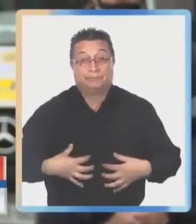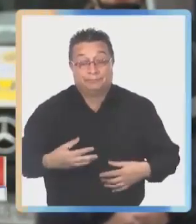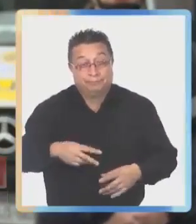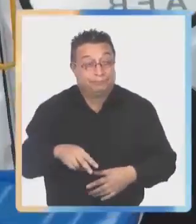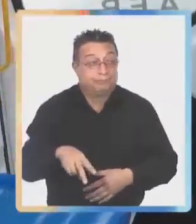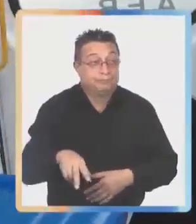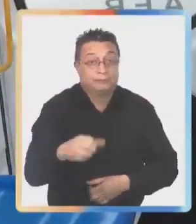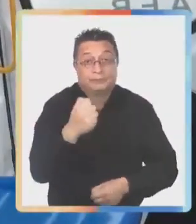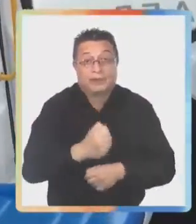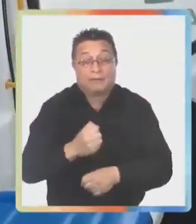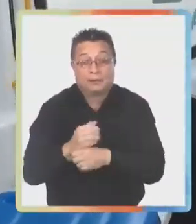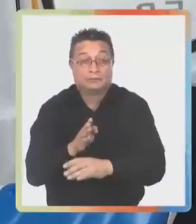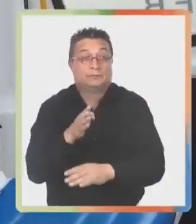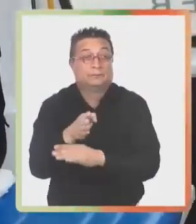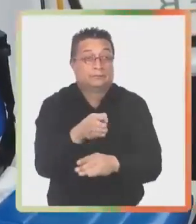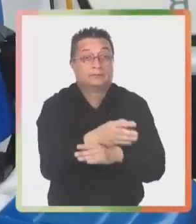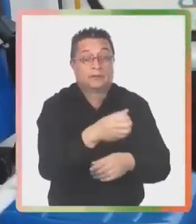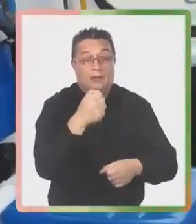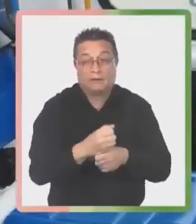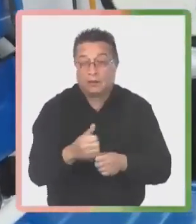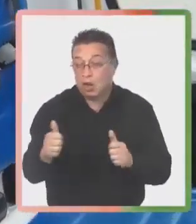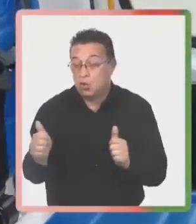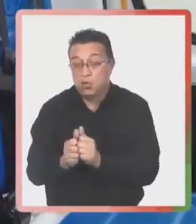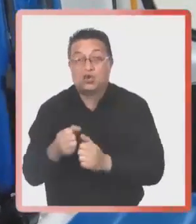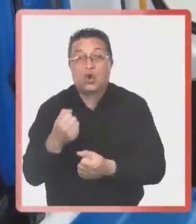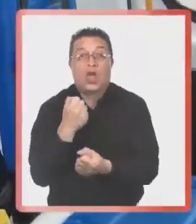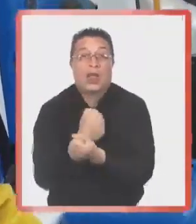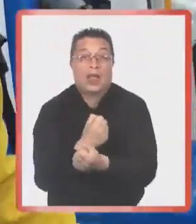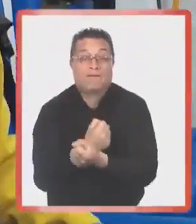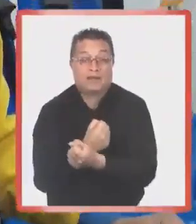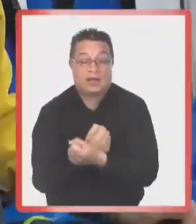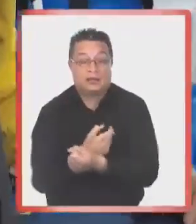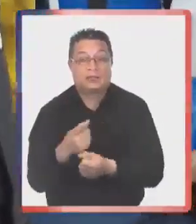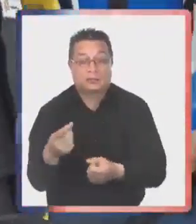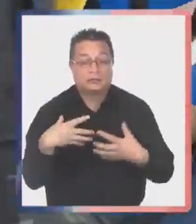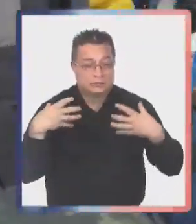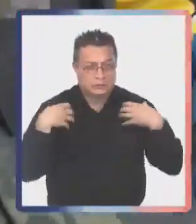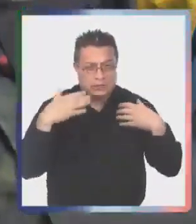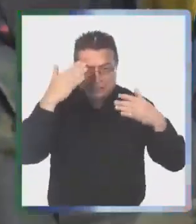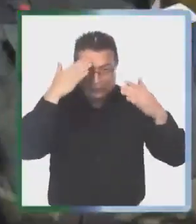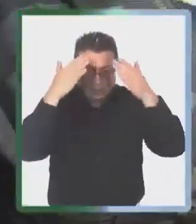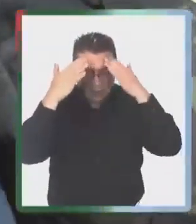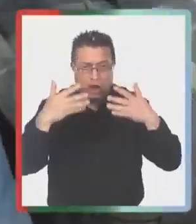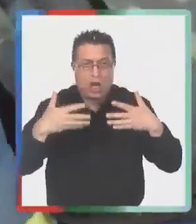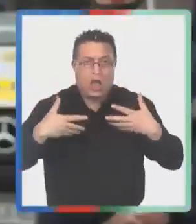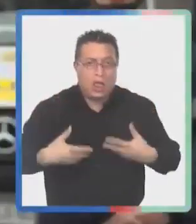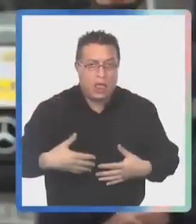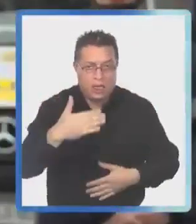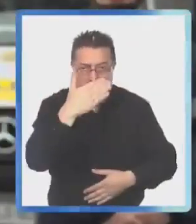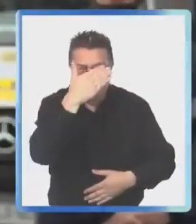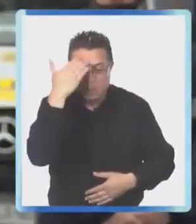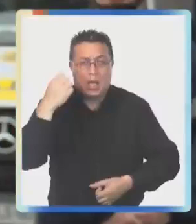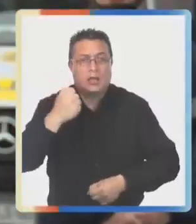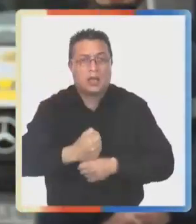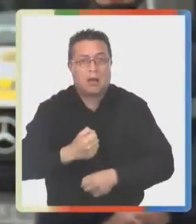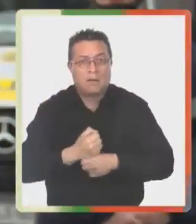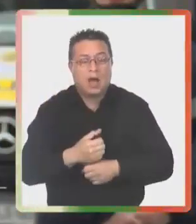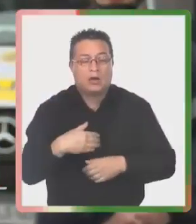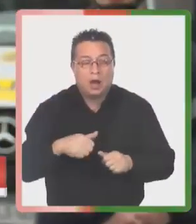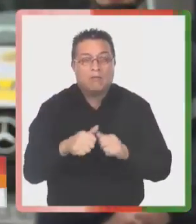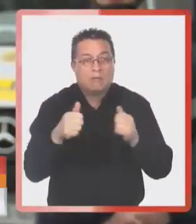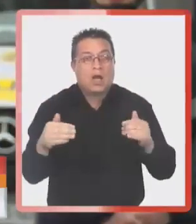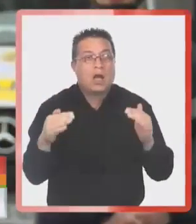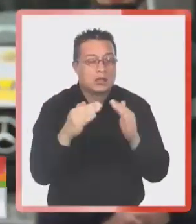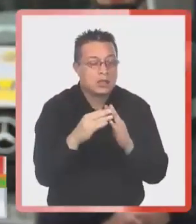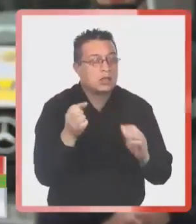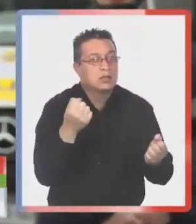esto. Tenemos que acudir a los lugares trabajando en conjunto con carabineros. Es una carga psicológica que llevamos tanto en el trabajo y que nos